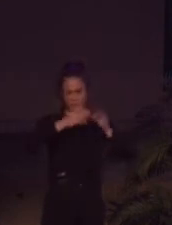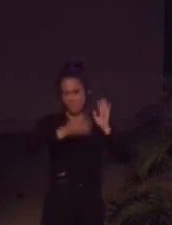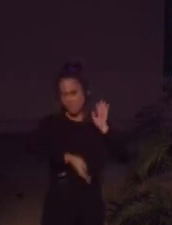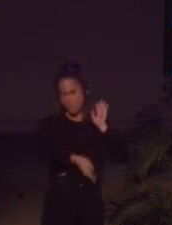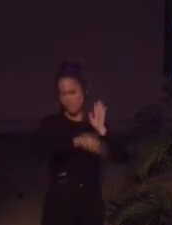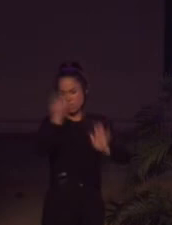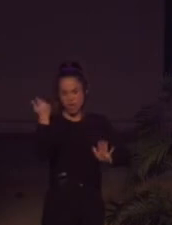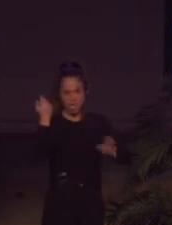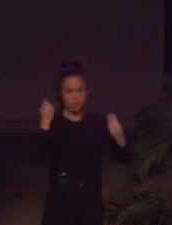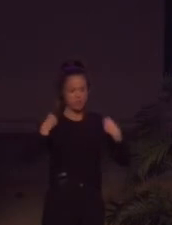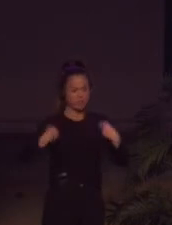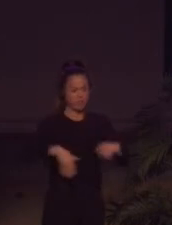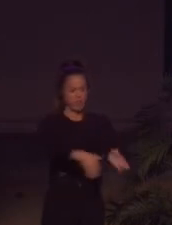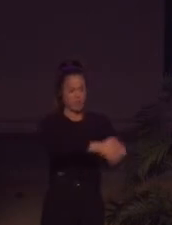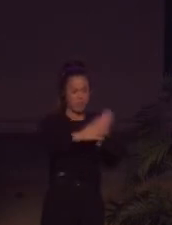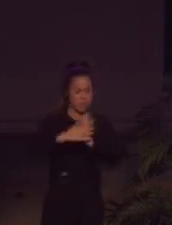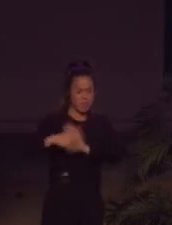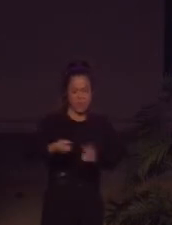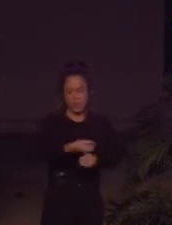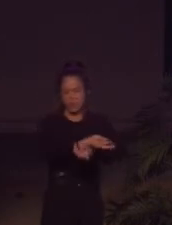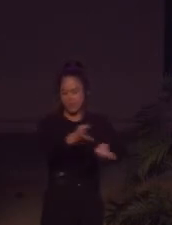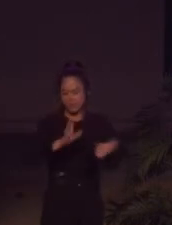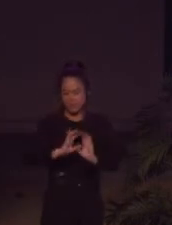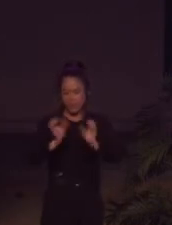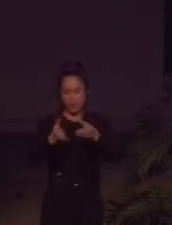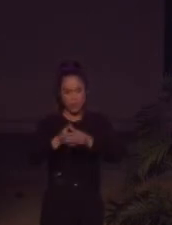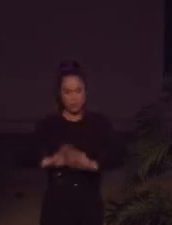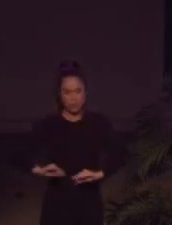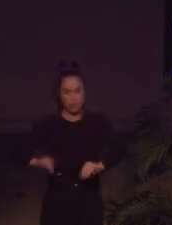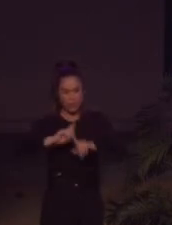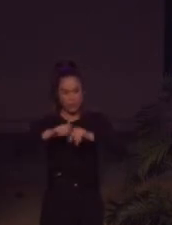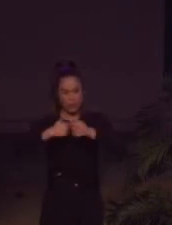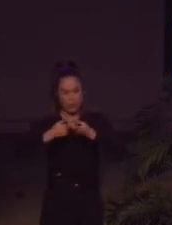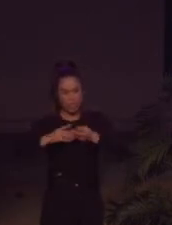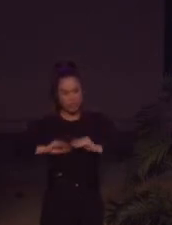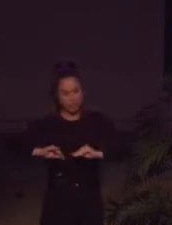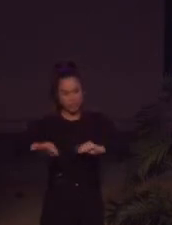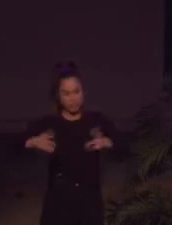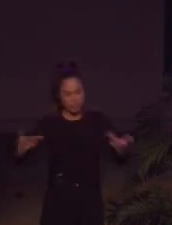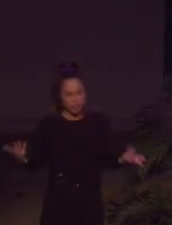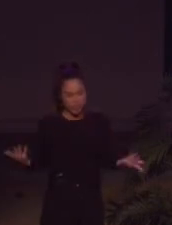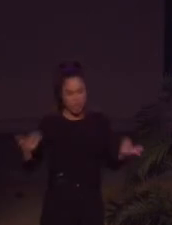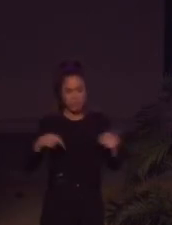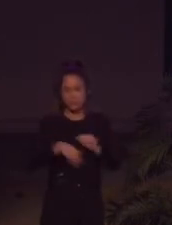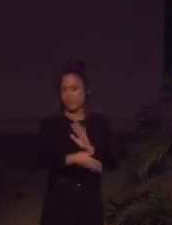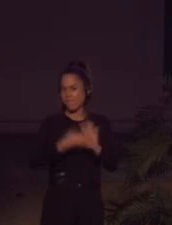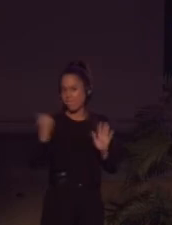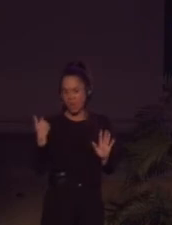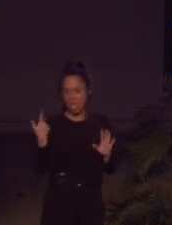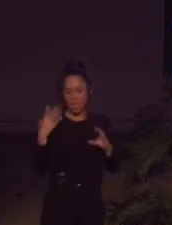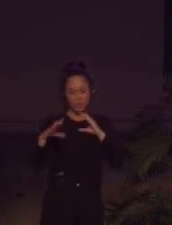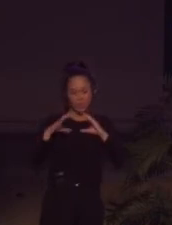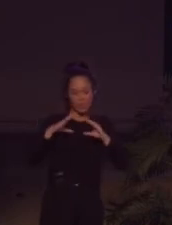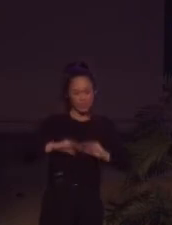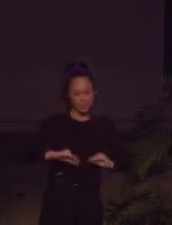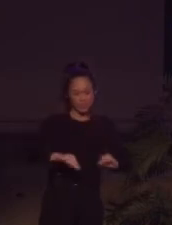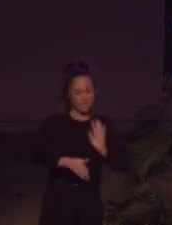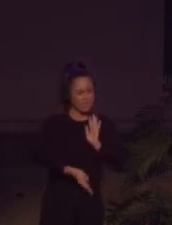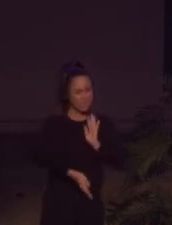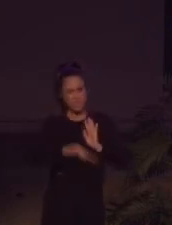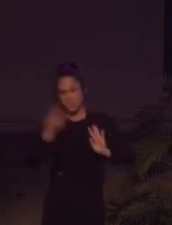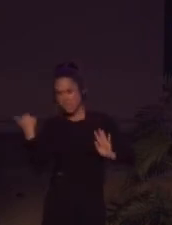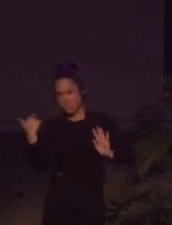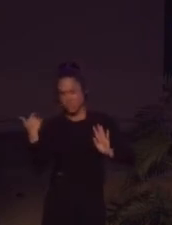convivencia con su especie, con su manada, ¿no? Con sus relaciones y su comunicación social. Y entonces la metes en